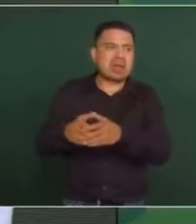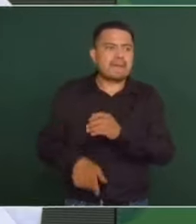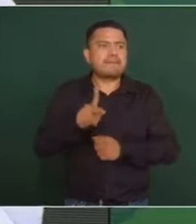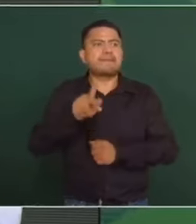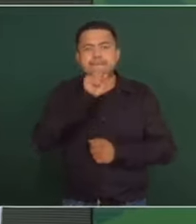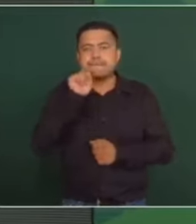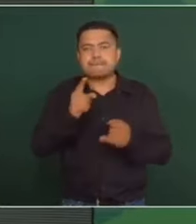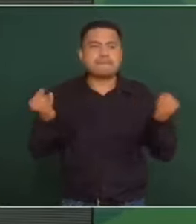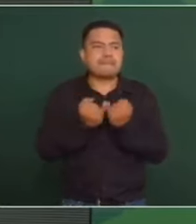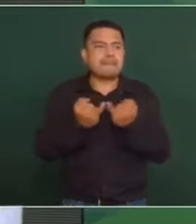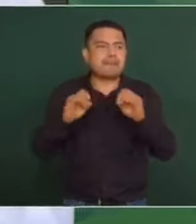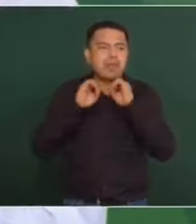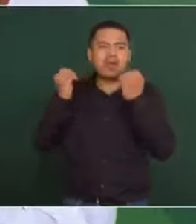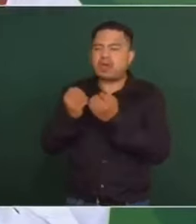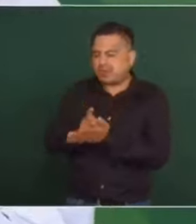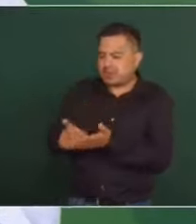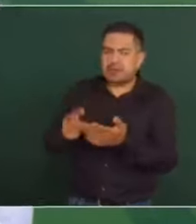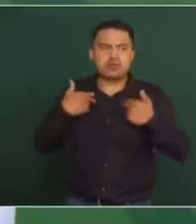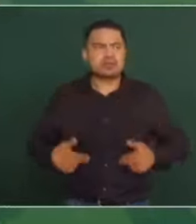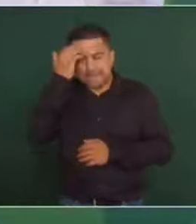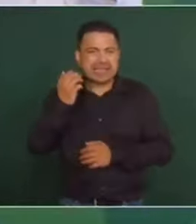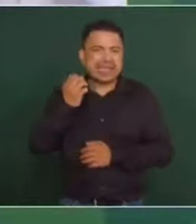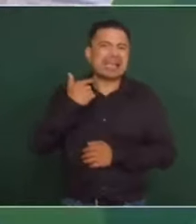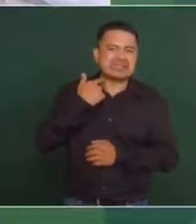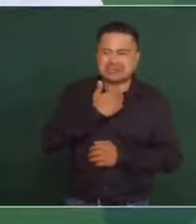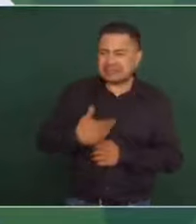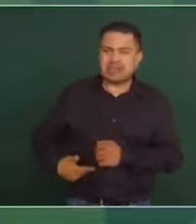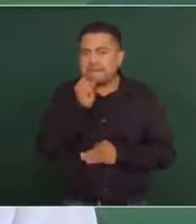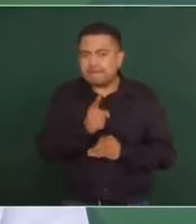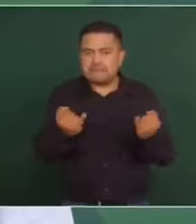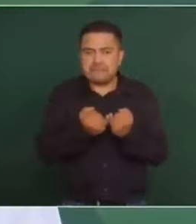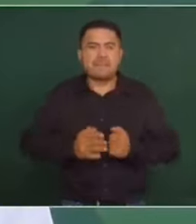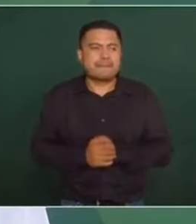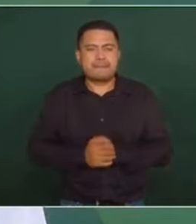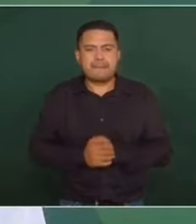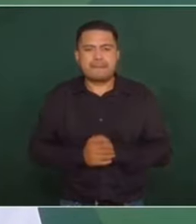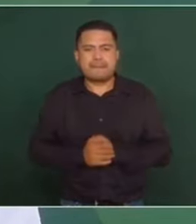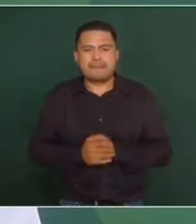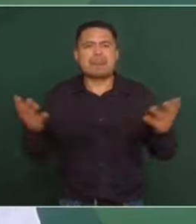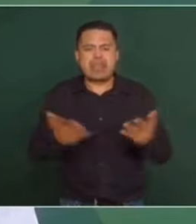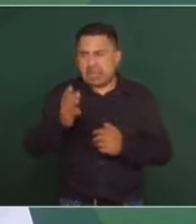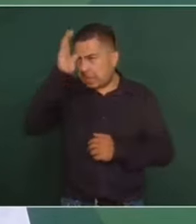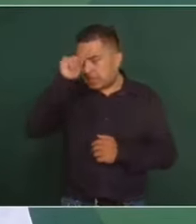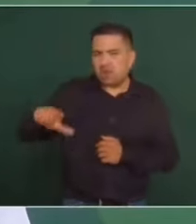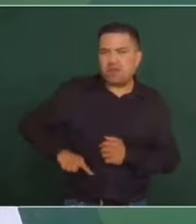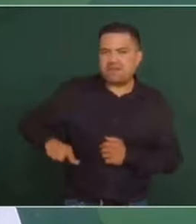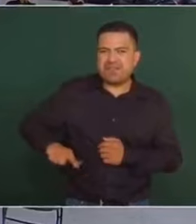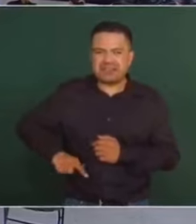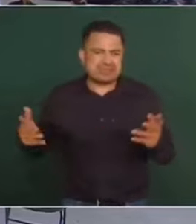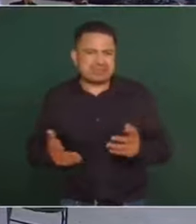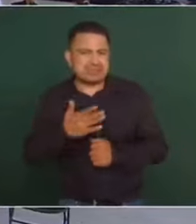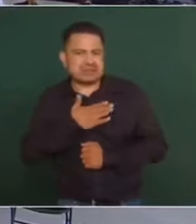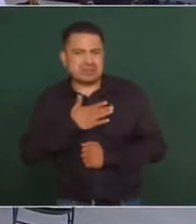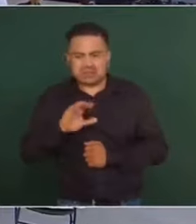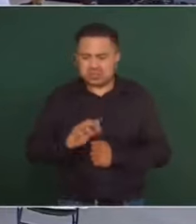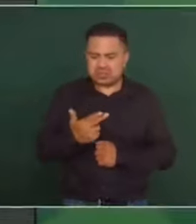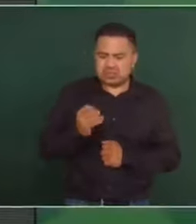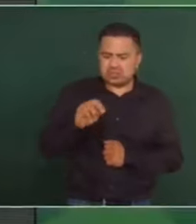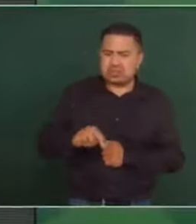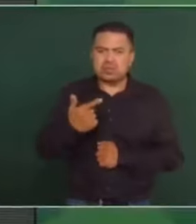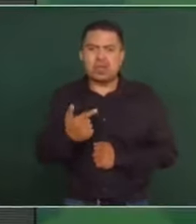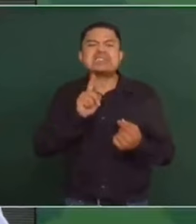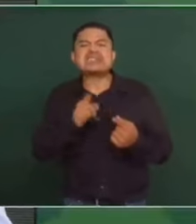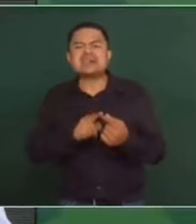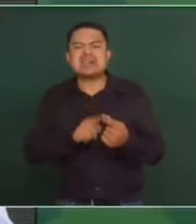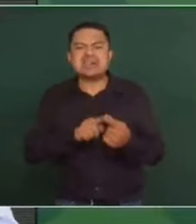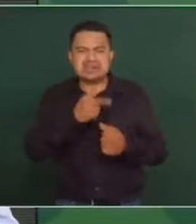también de un organismo de derechos humanos, Agustín Pro, y firma un acuerdo. Se hace este acuerdo en Gobernación con Chong, y la que